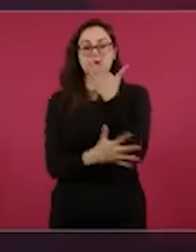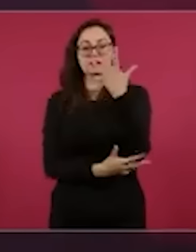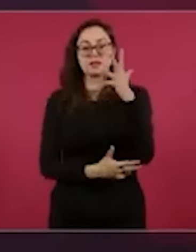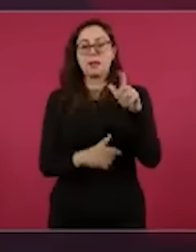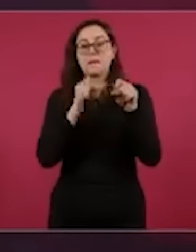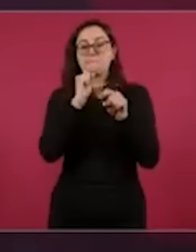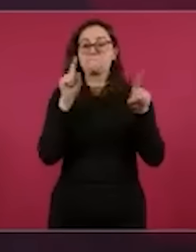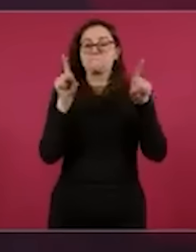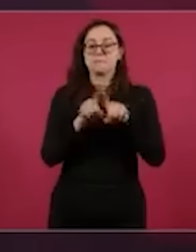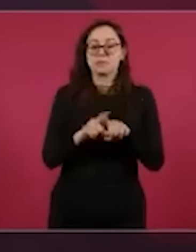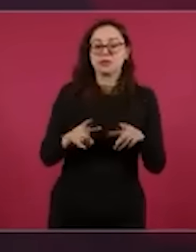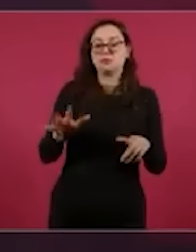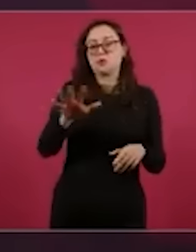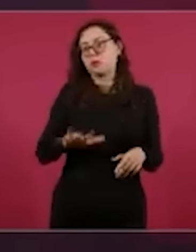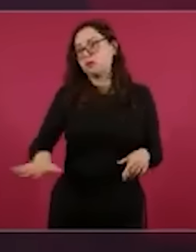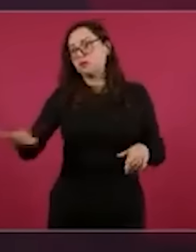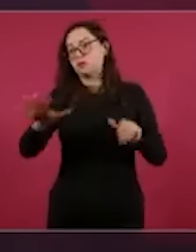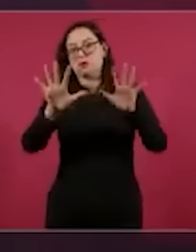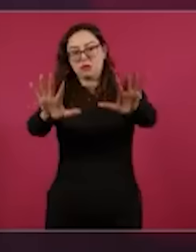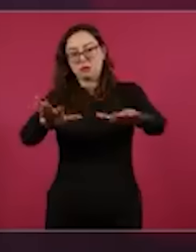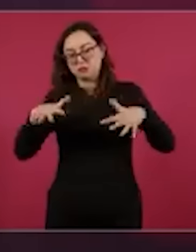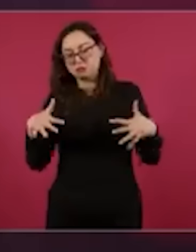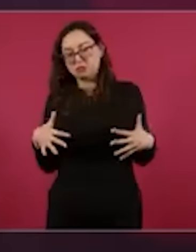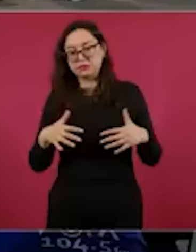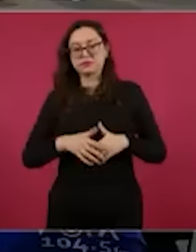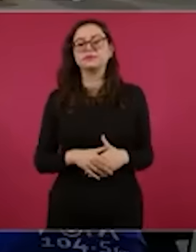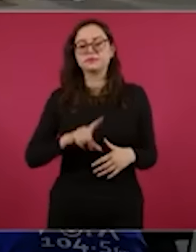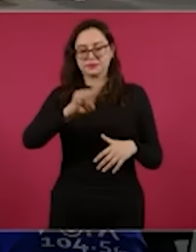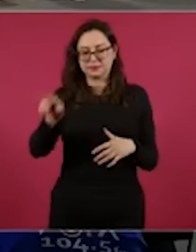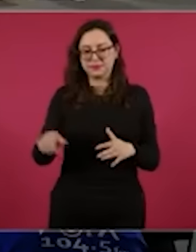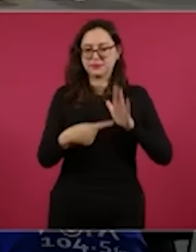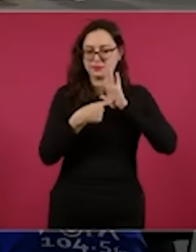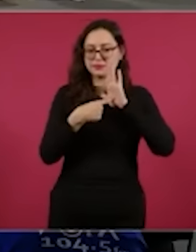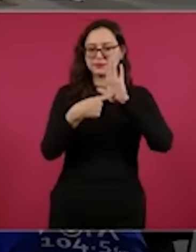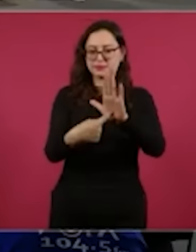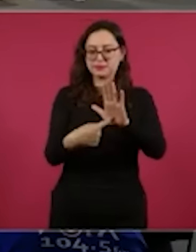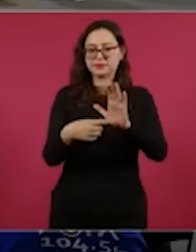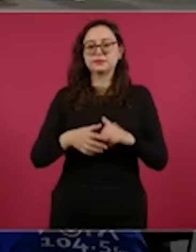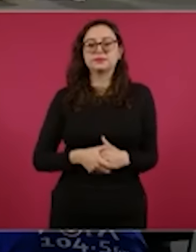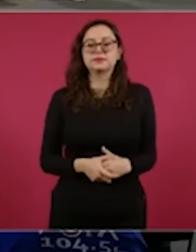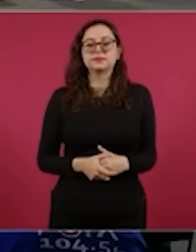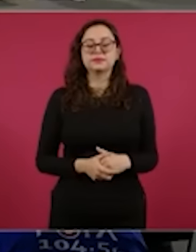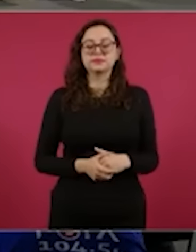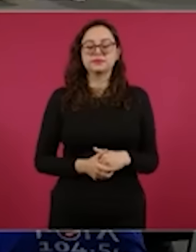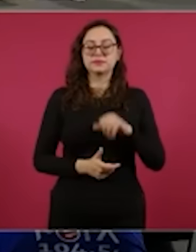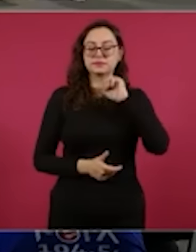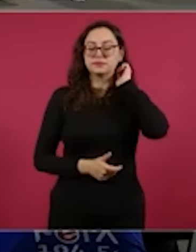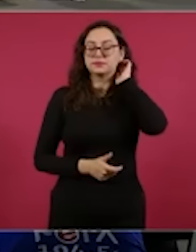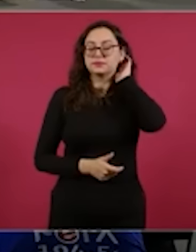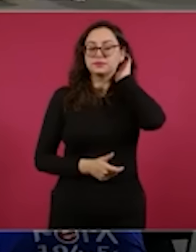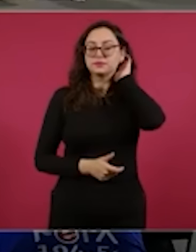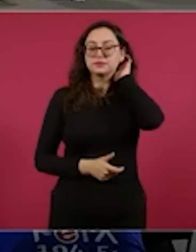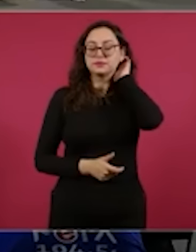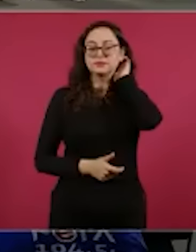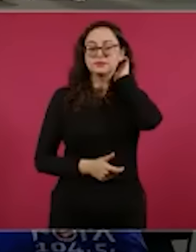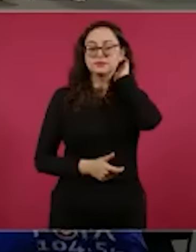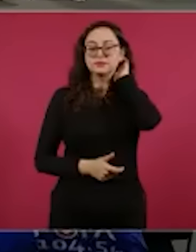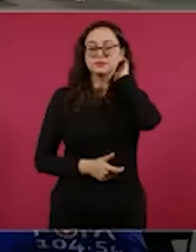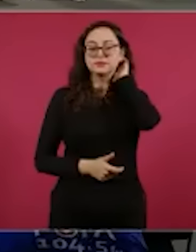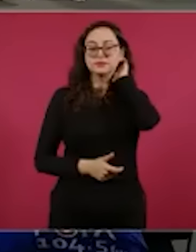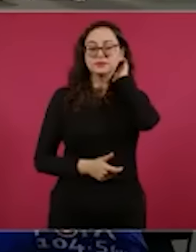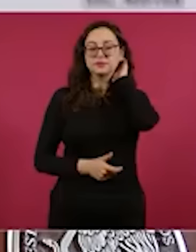pabellón escénico, de lo que se hablará en adelante. Además, se lleva un 98% de avance en